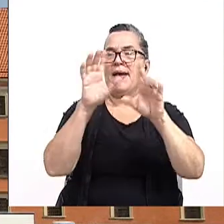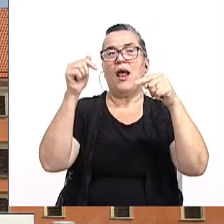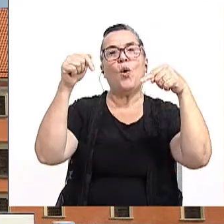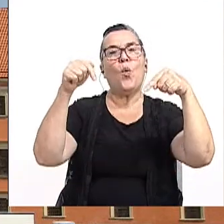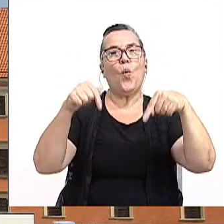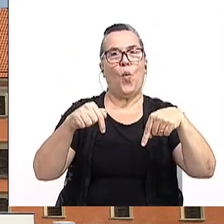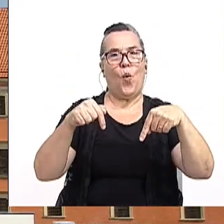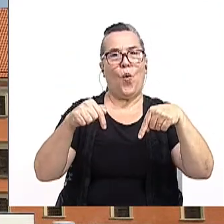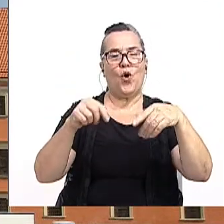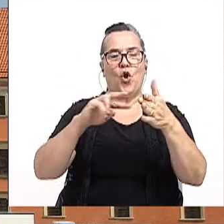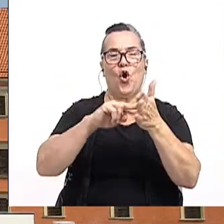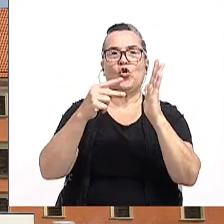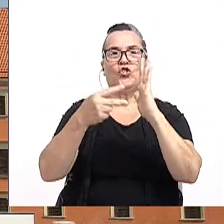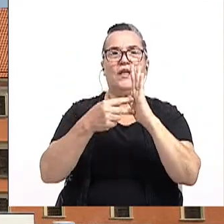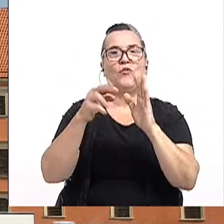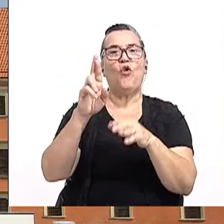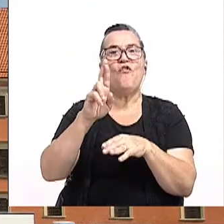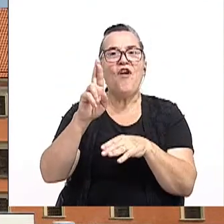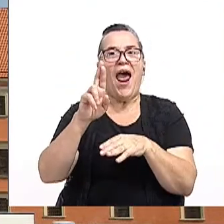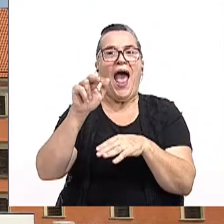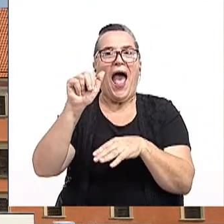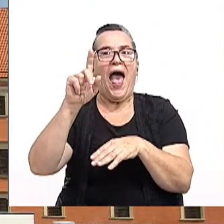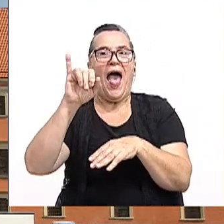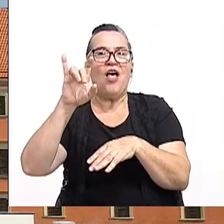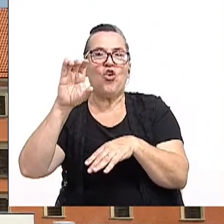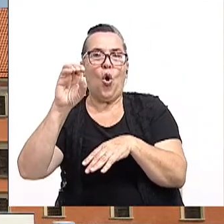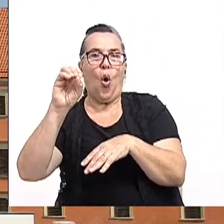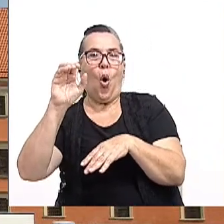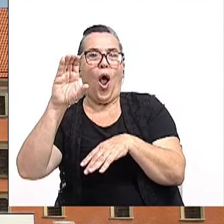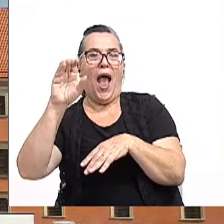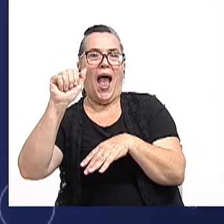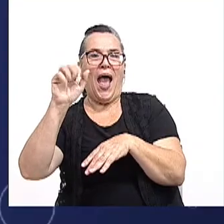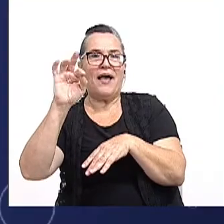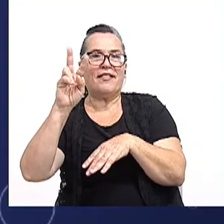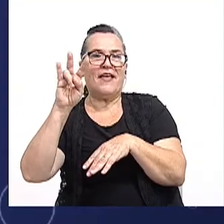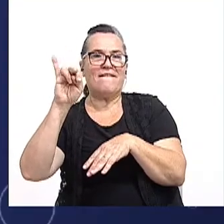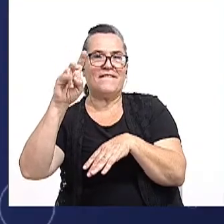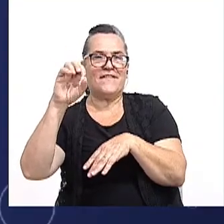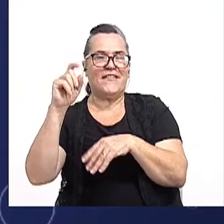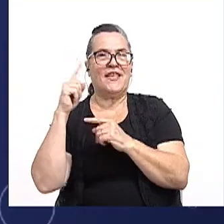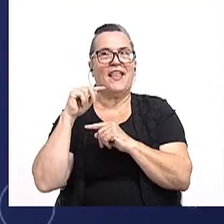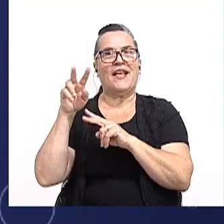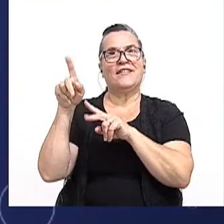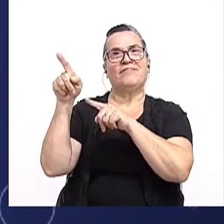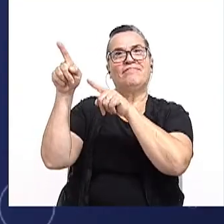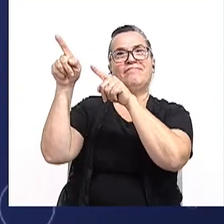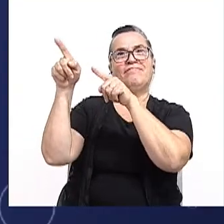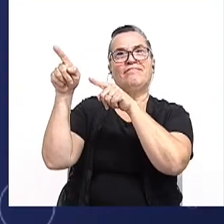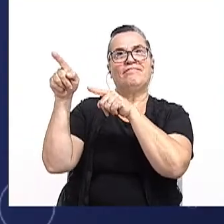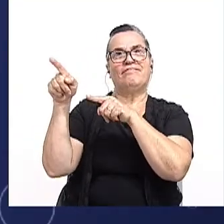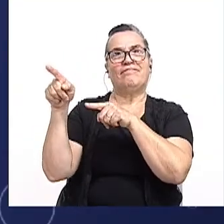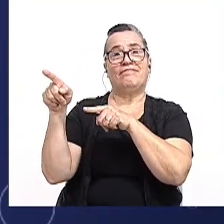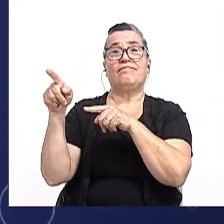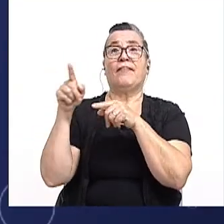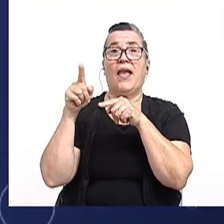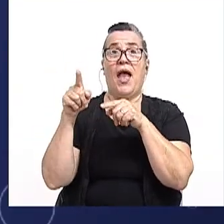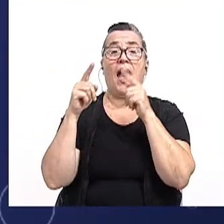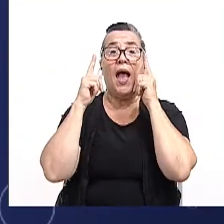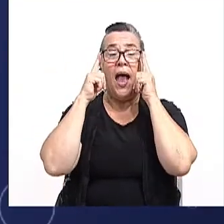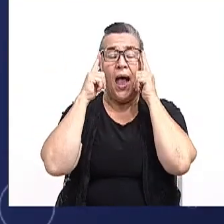hoy el concepto de radiactividad. Vamos a la presentación. Muy bien, podemos